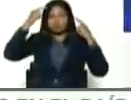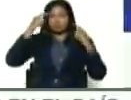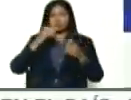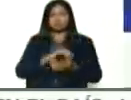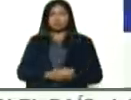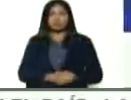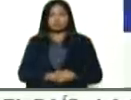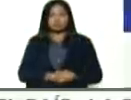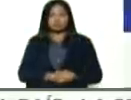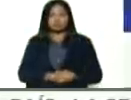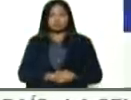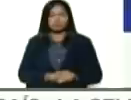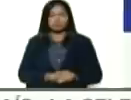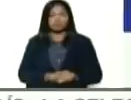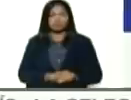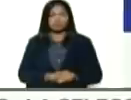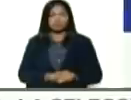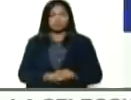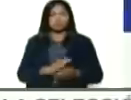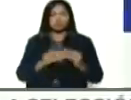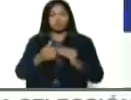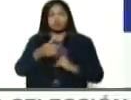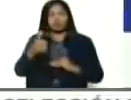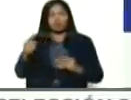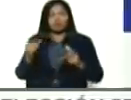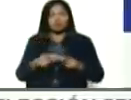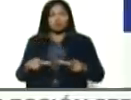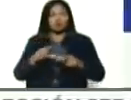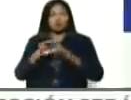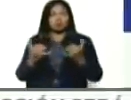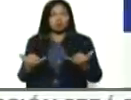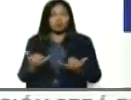entre los que sean postulados